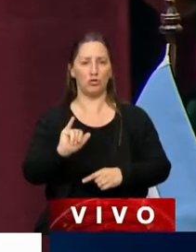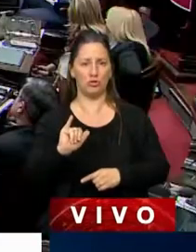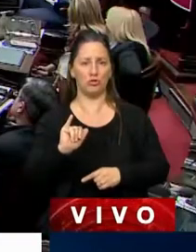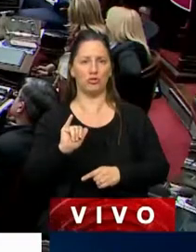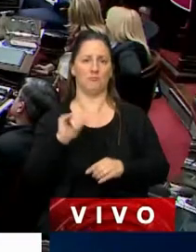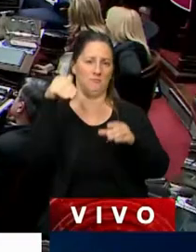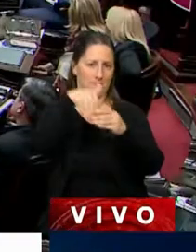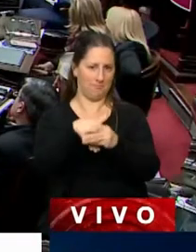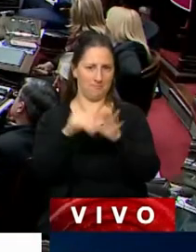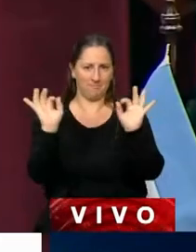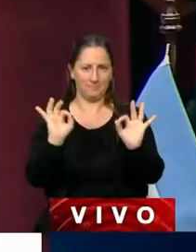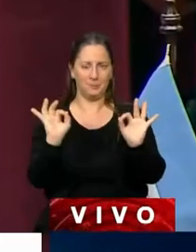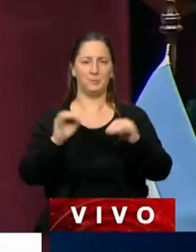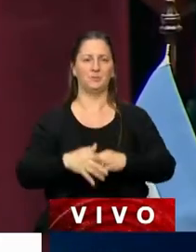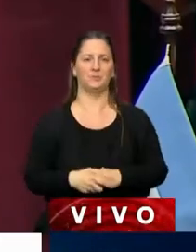Abstención.